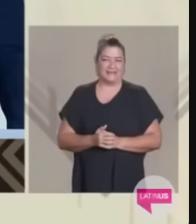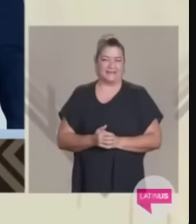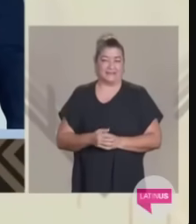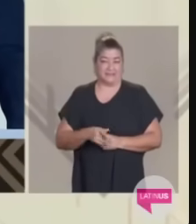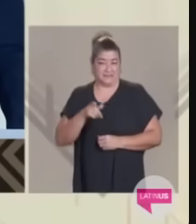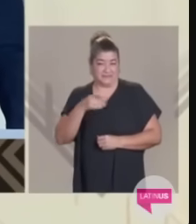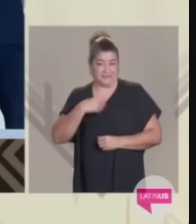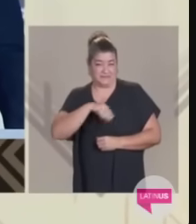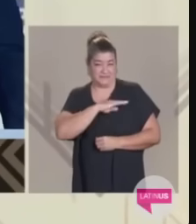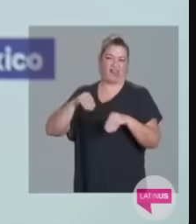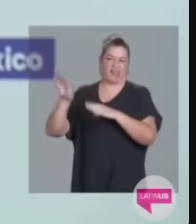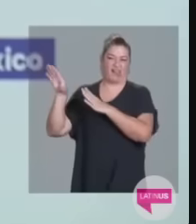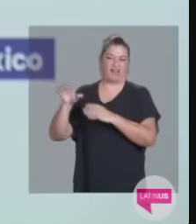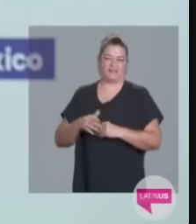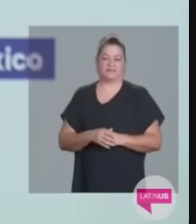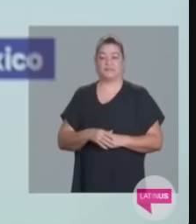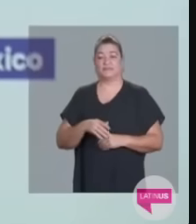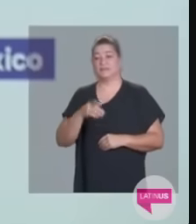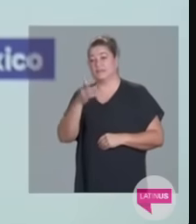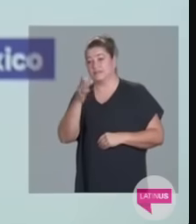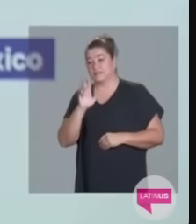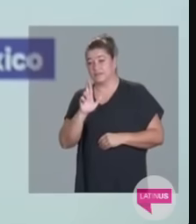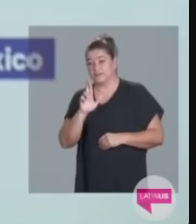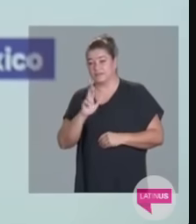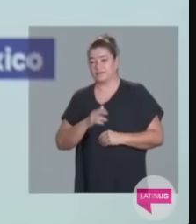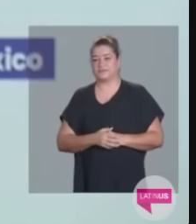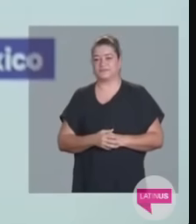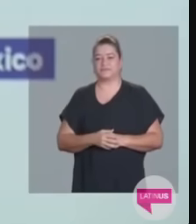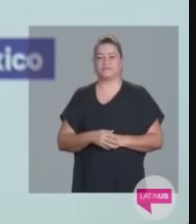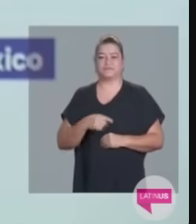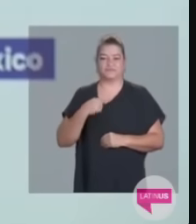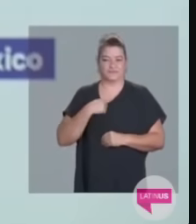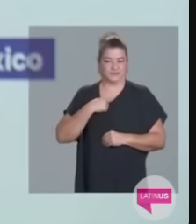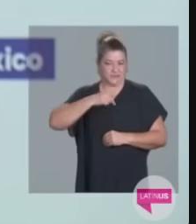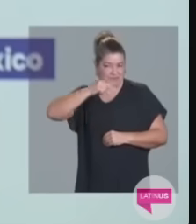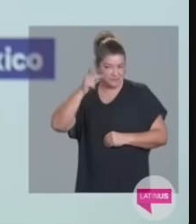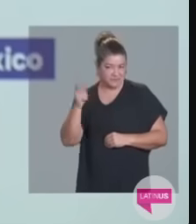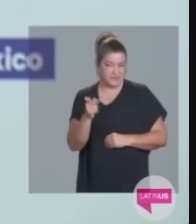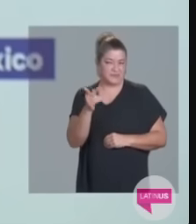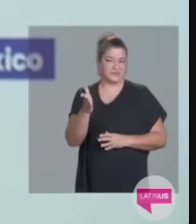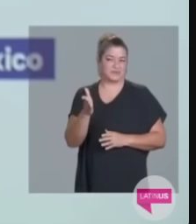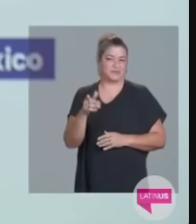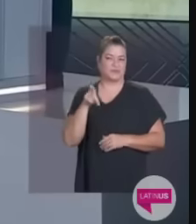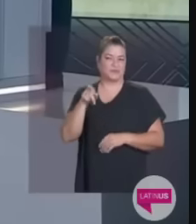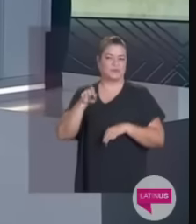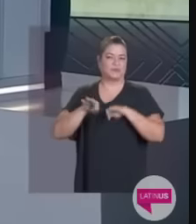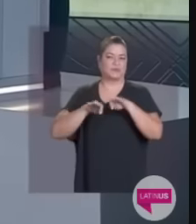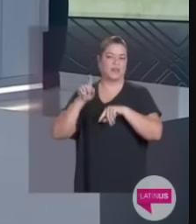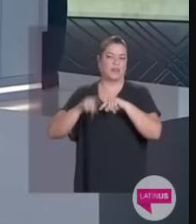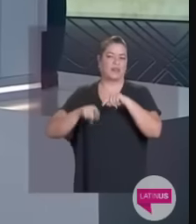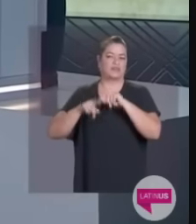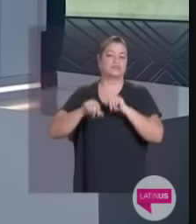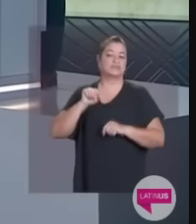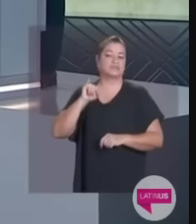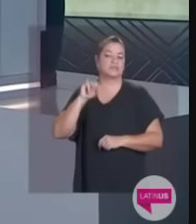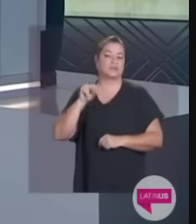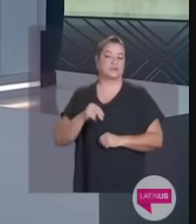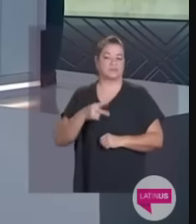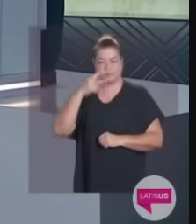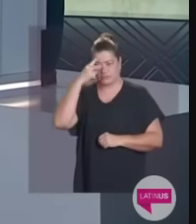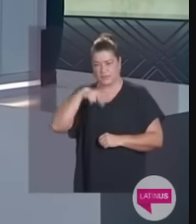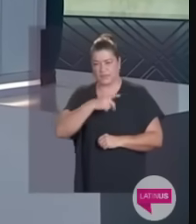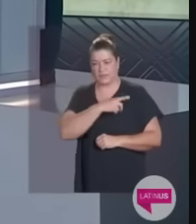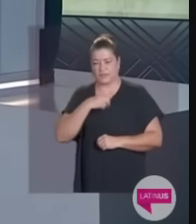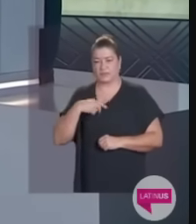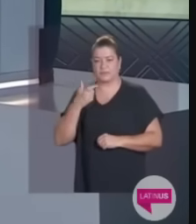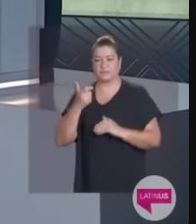mentiras de la candidata del pri le vuelvo a hacer las preguntas destruiste o no empleos hay o no más deuda en el país te gastaste